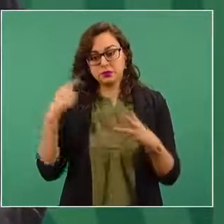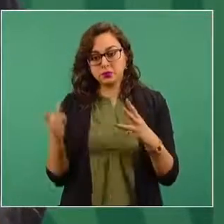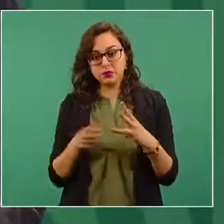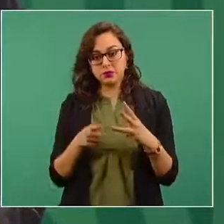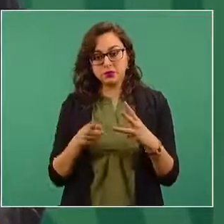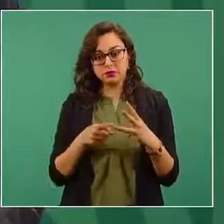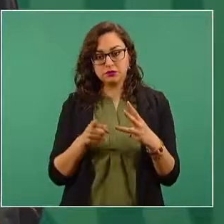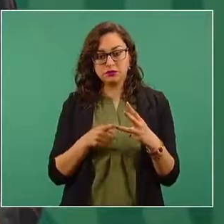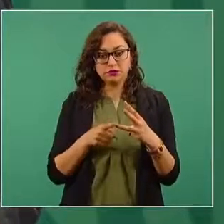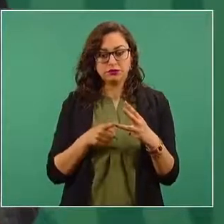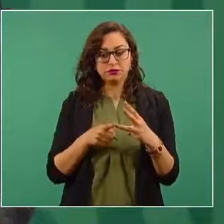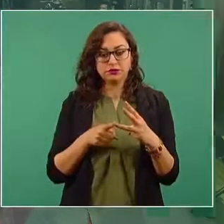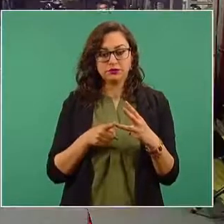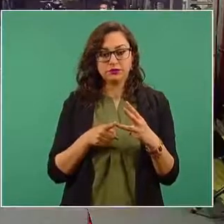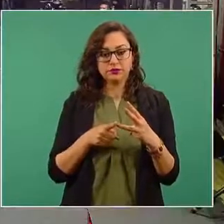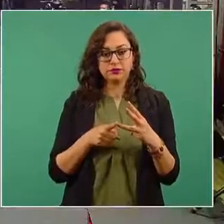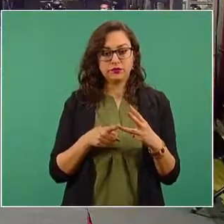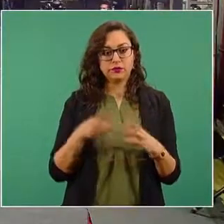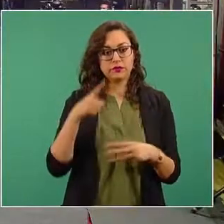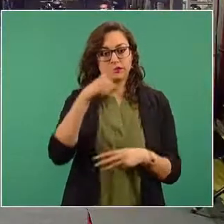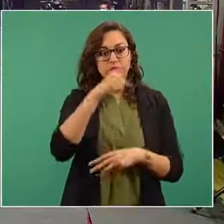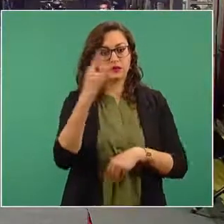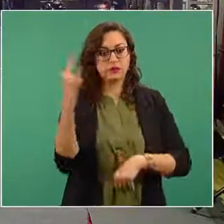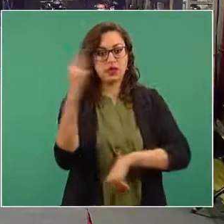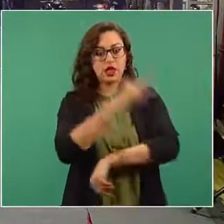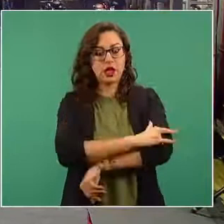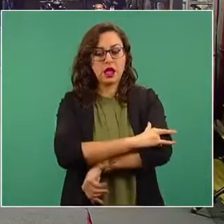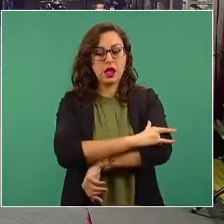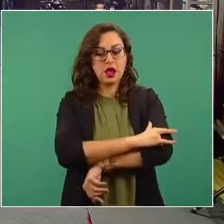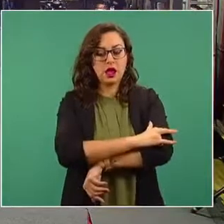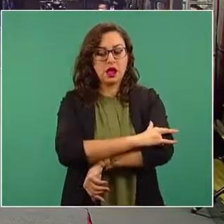comunicamos al aeropuerto